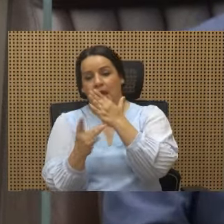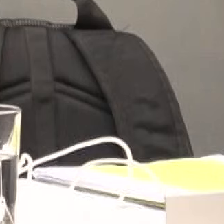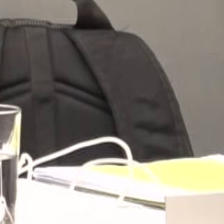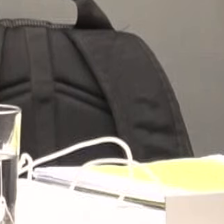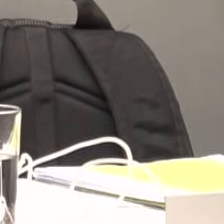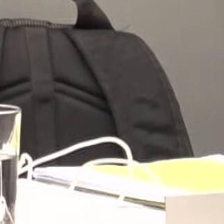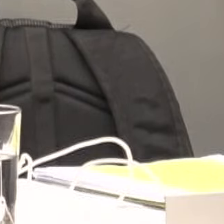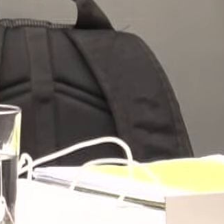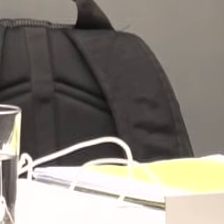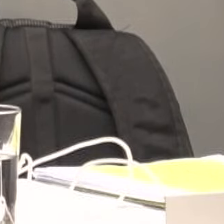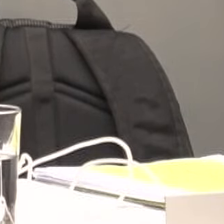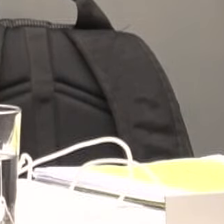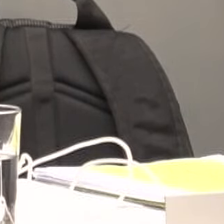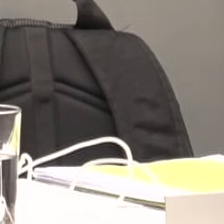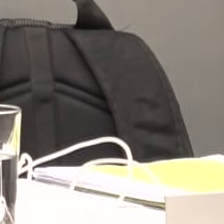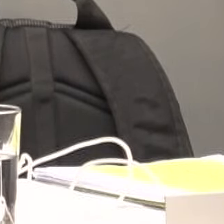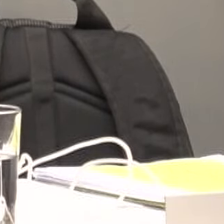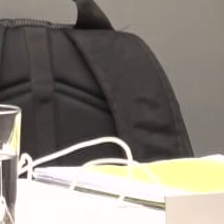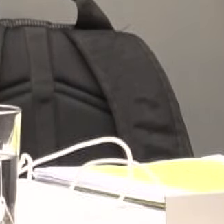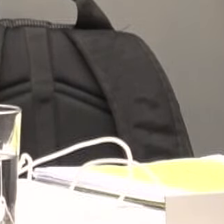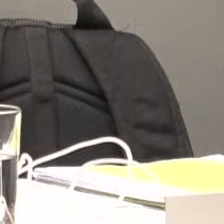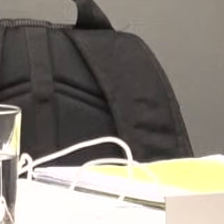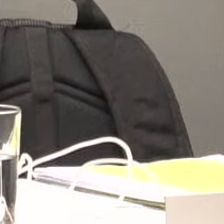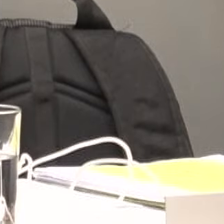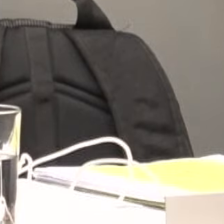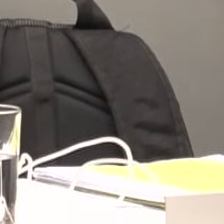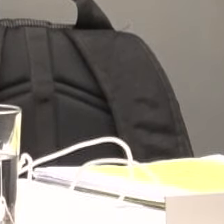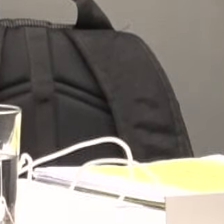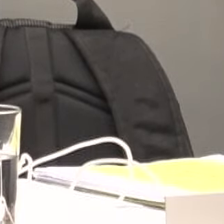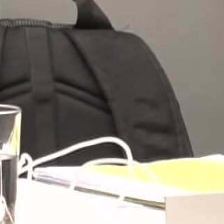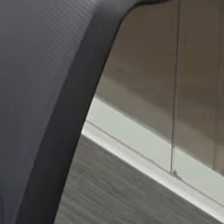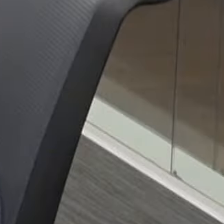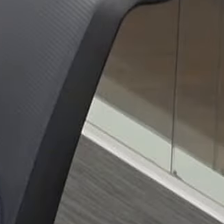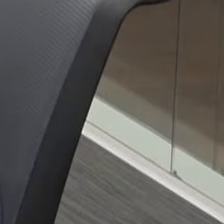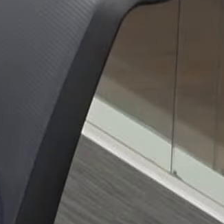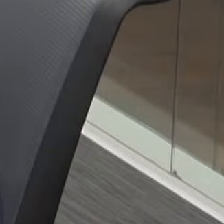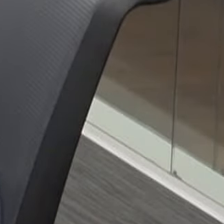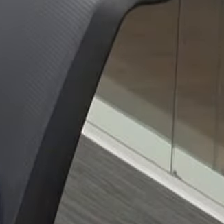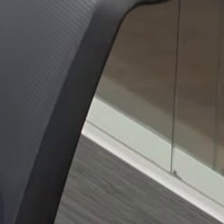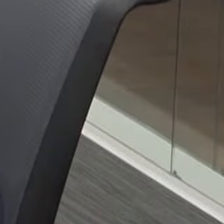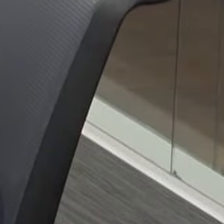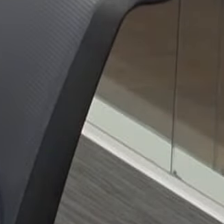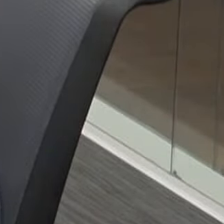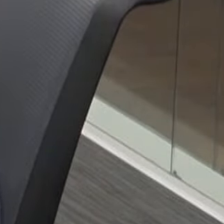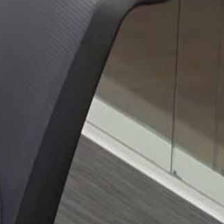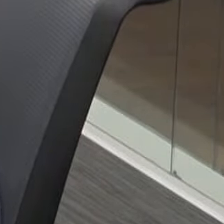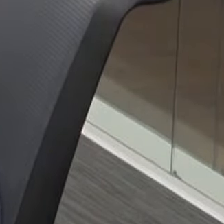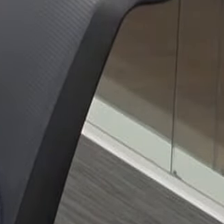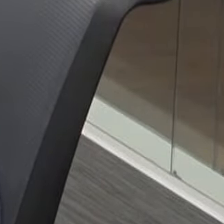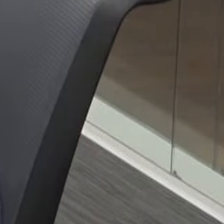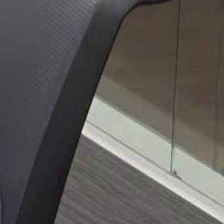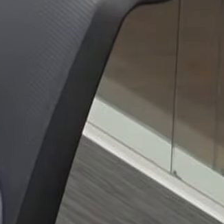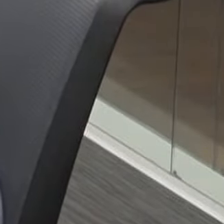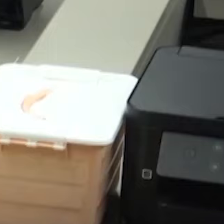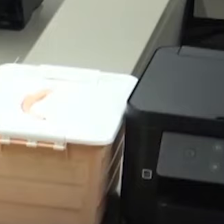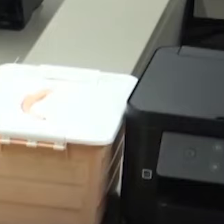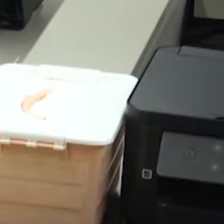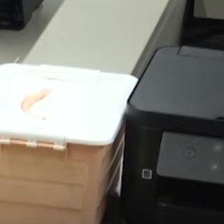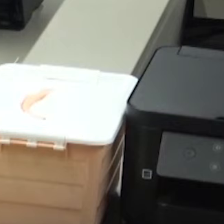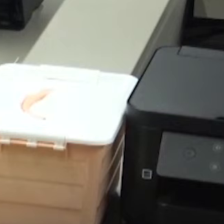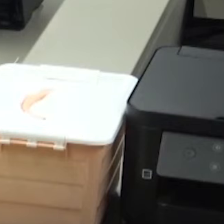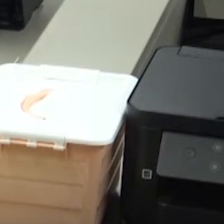Estatal Fernando sandí y y al gerente general Federico Amador así como al funcionario David tcio y al expresidente ejecutivo del